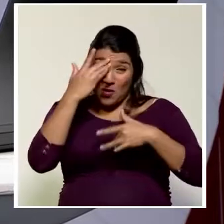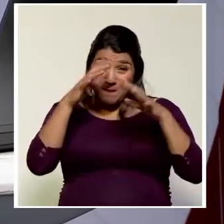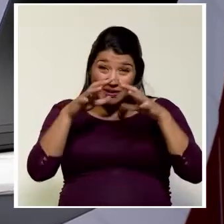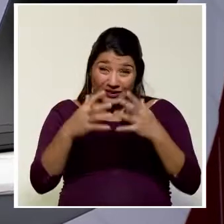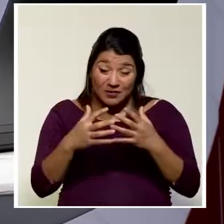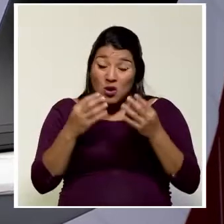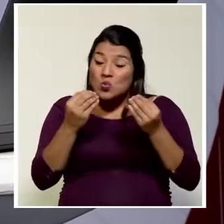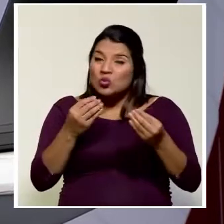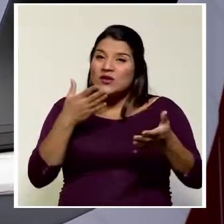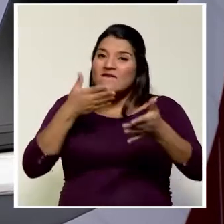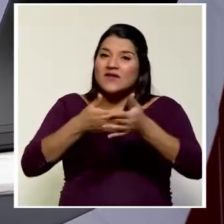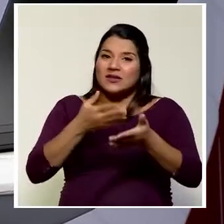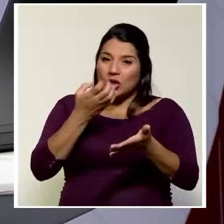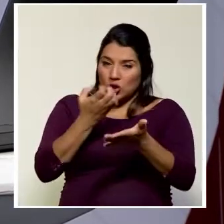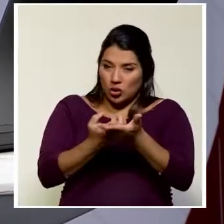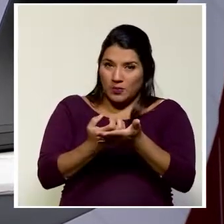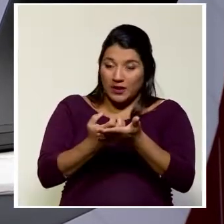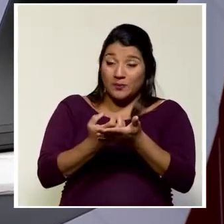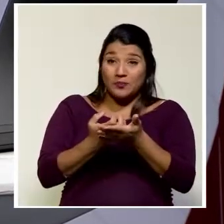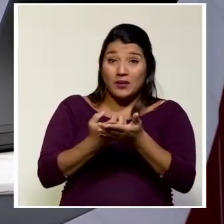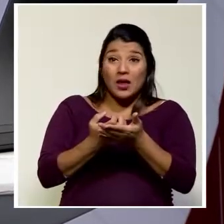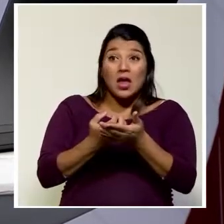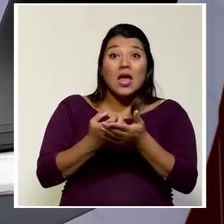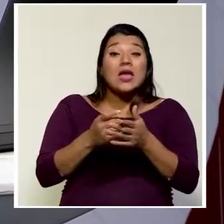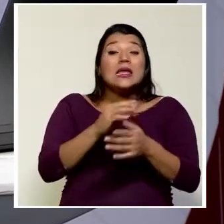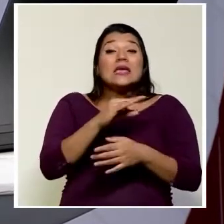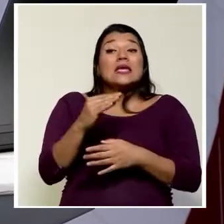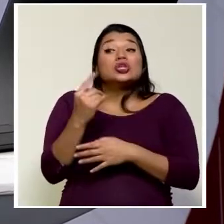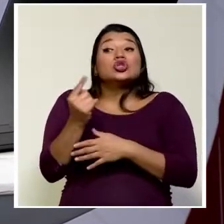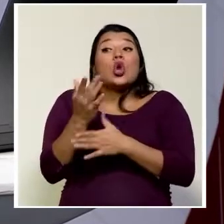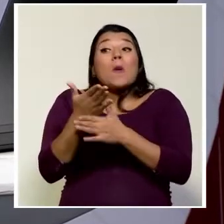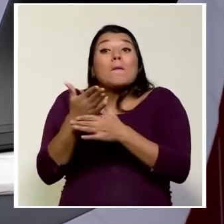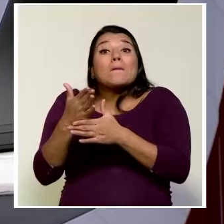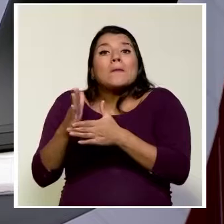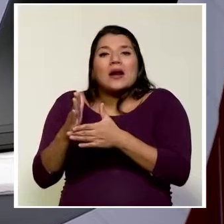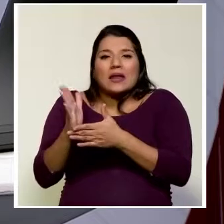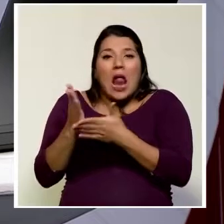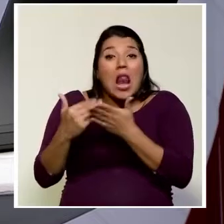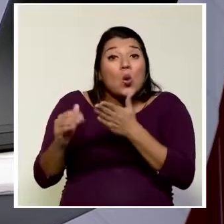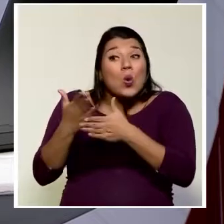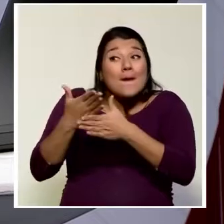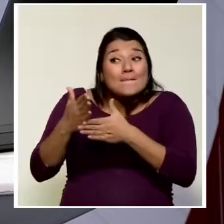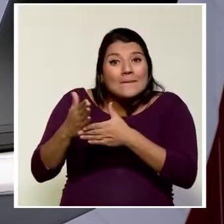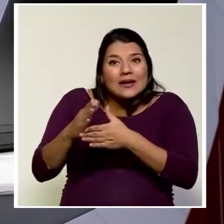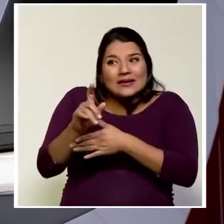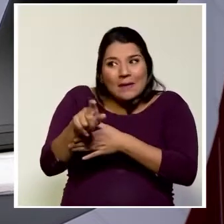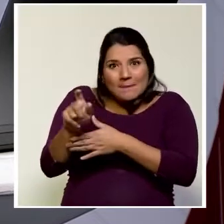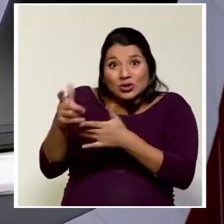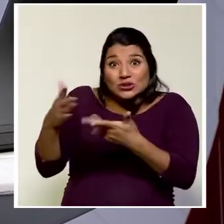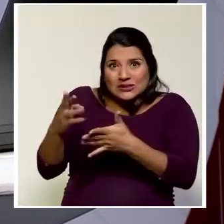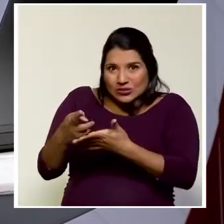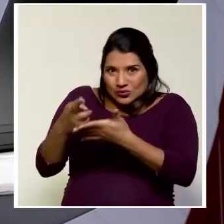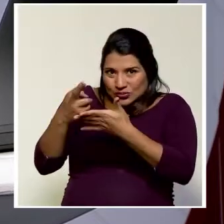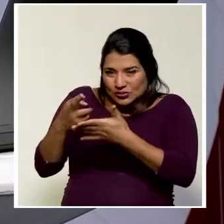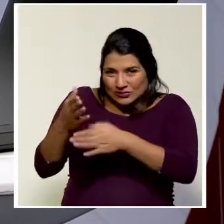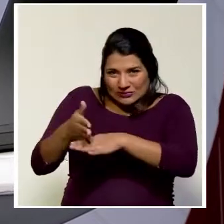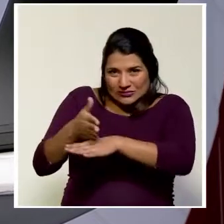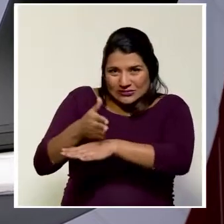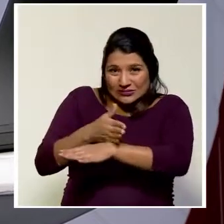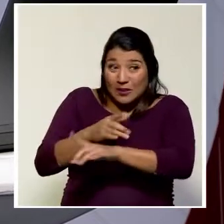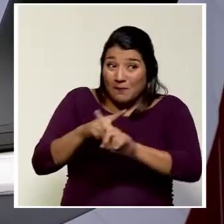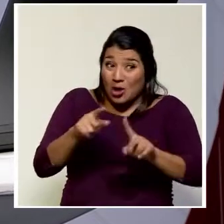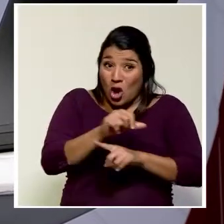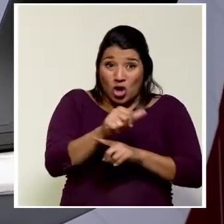muy fuerte, de la que se ha recuperado solo una parte de la población. Entonces estamos todavía en ese momento, en ese